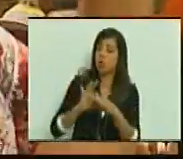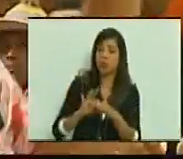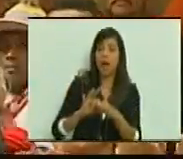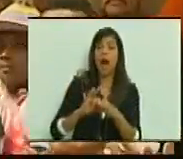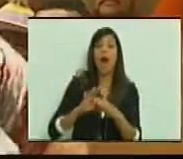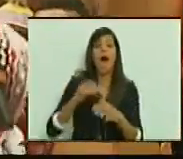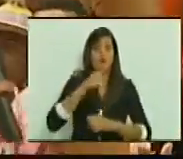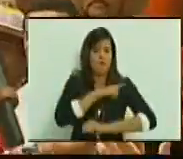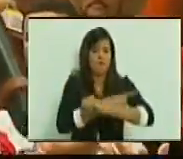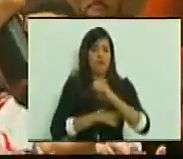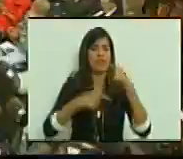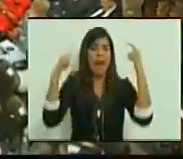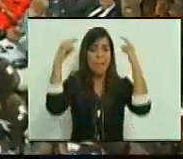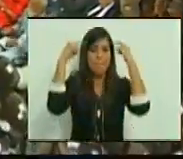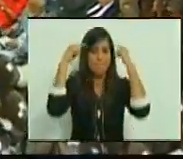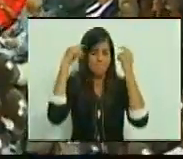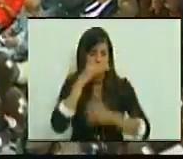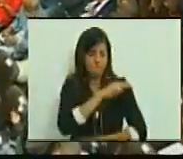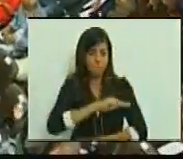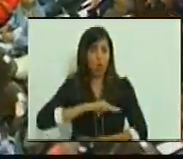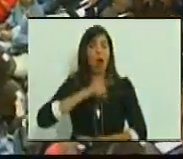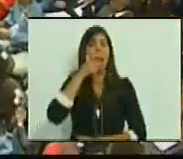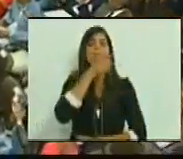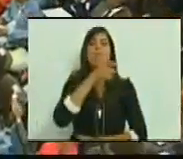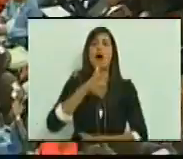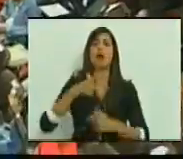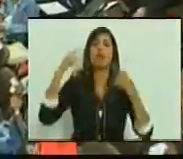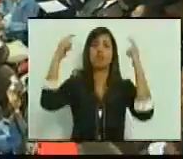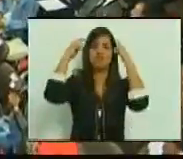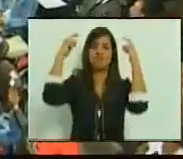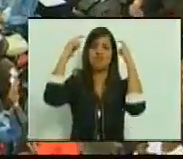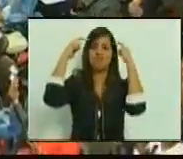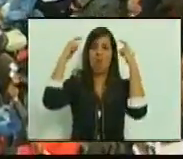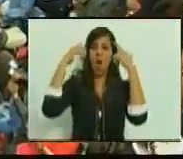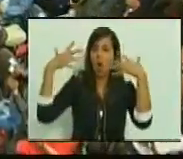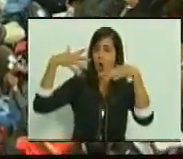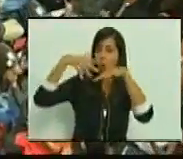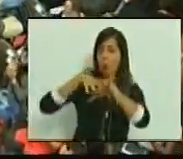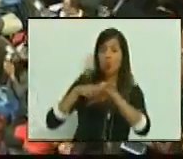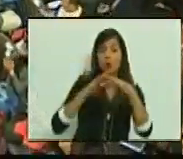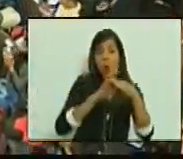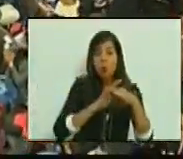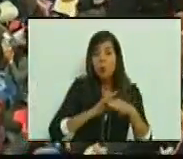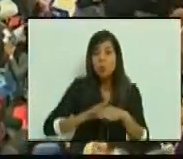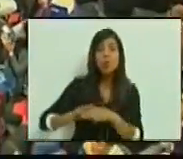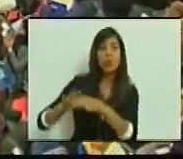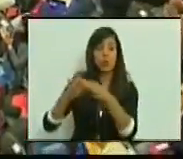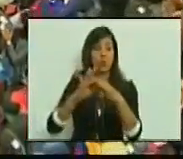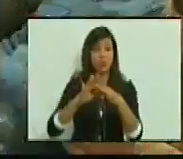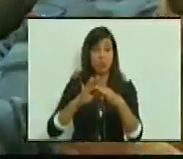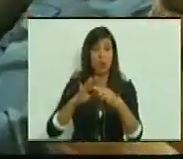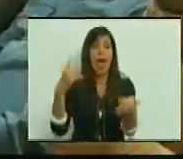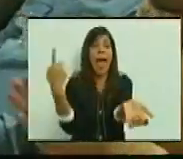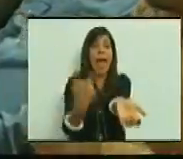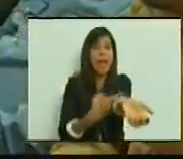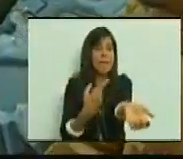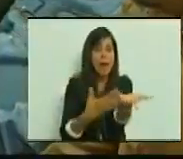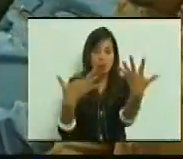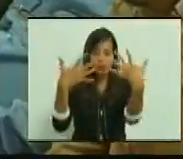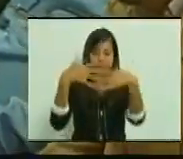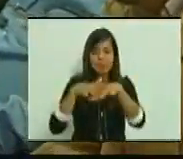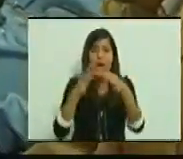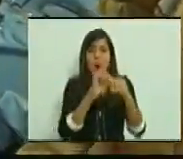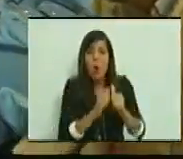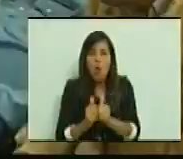fuerza moral de un pueblo conjunto, un pueblo hermano, un pueblo